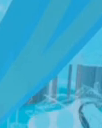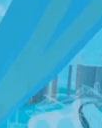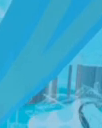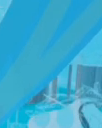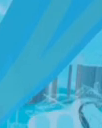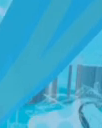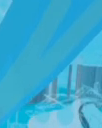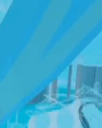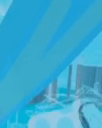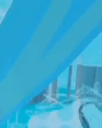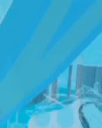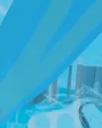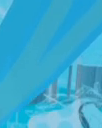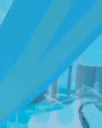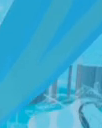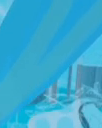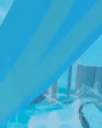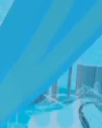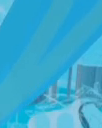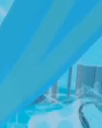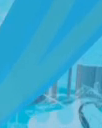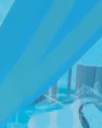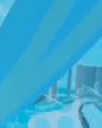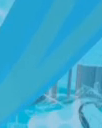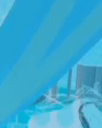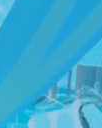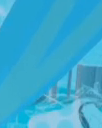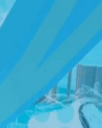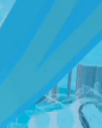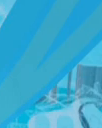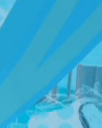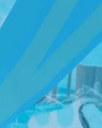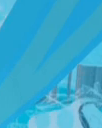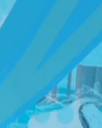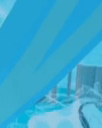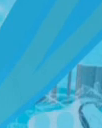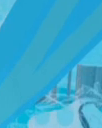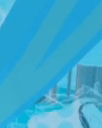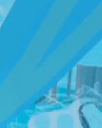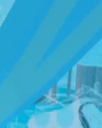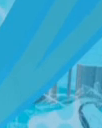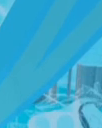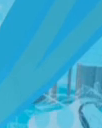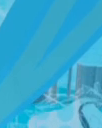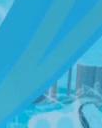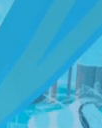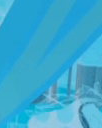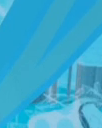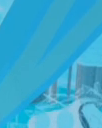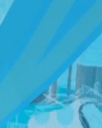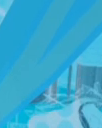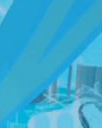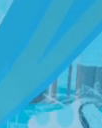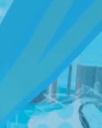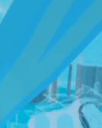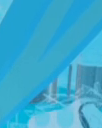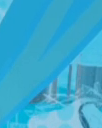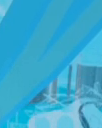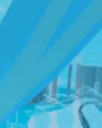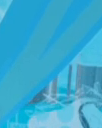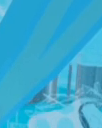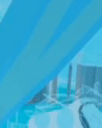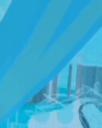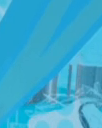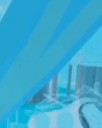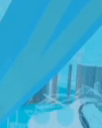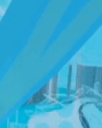pequeños, además la indiferencia ciudadana. Efraín Alexander Obando Jiménez nos menciona que valemos